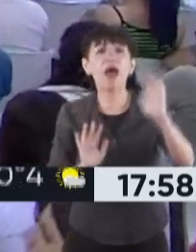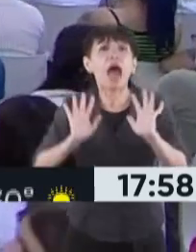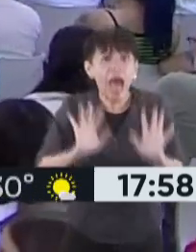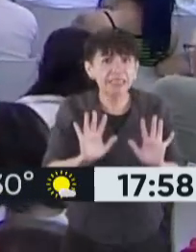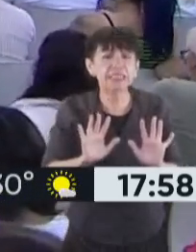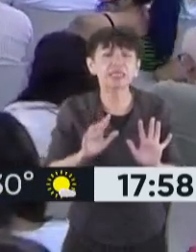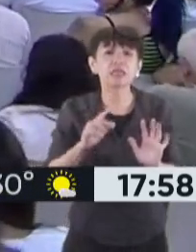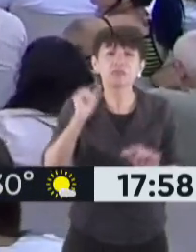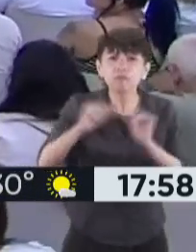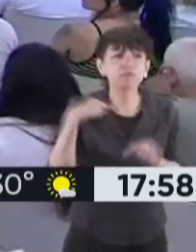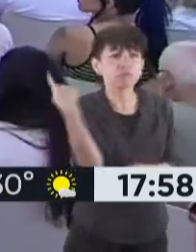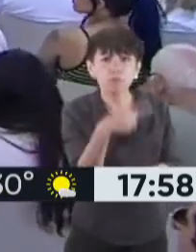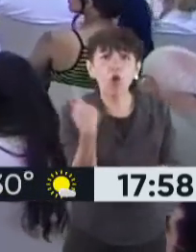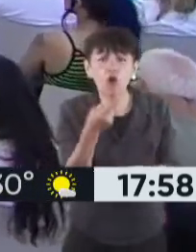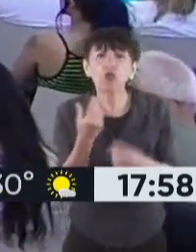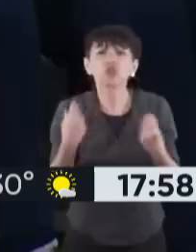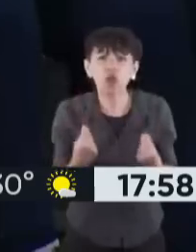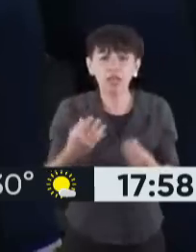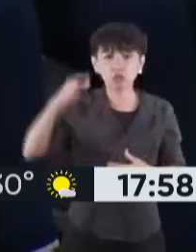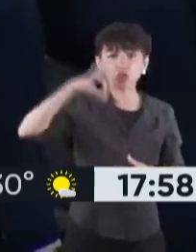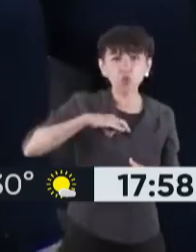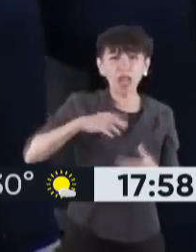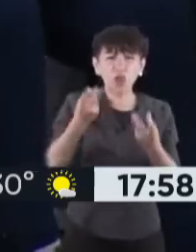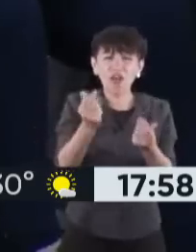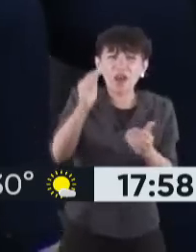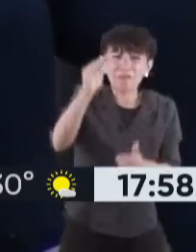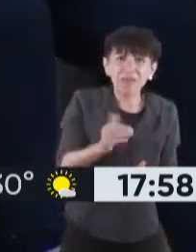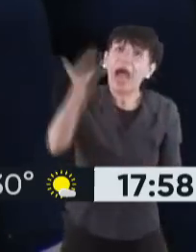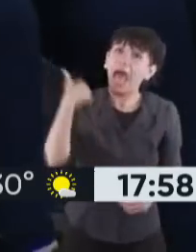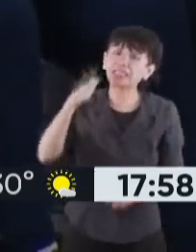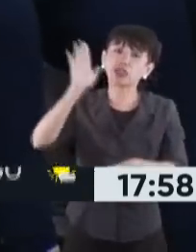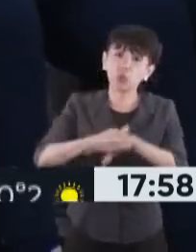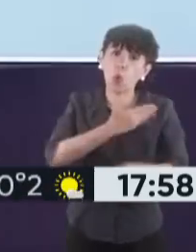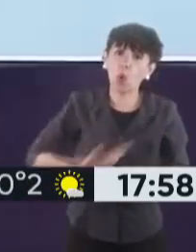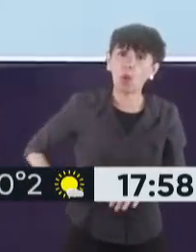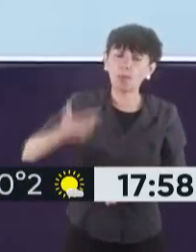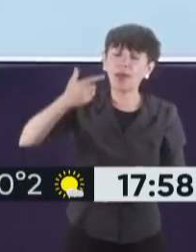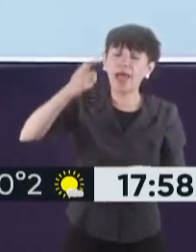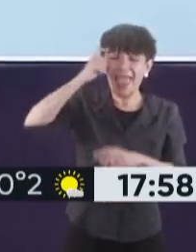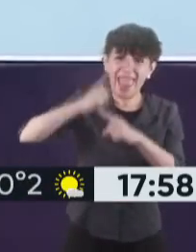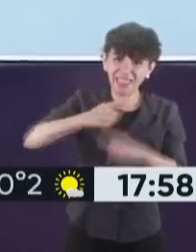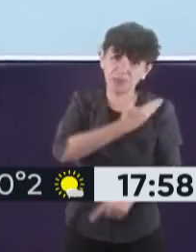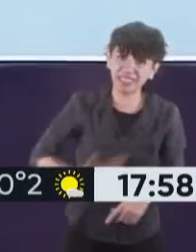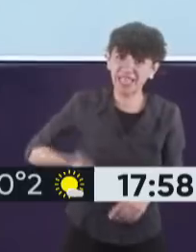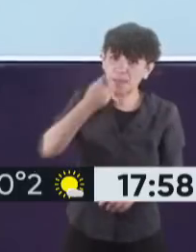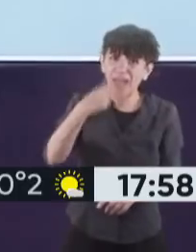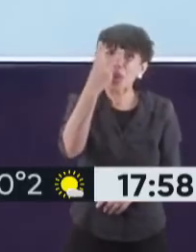empezamos a recuperar el salario que se cayó en los años de Macri, más del 20%.